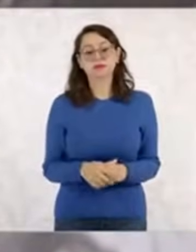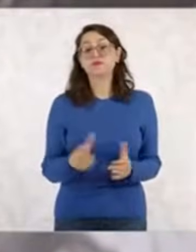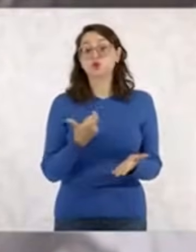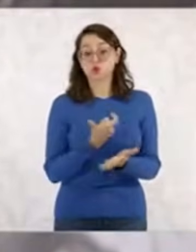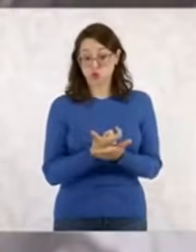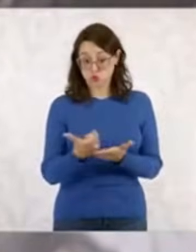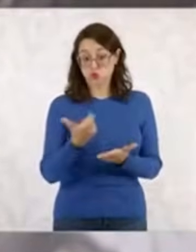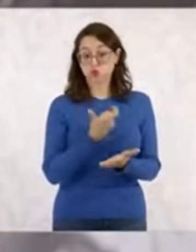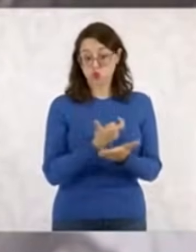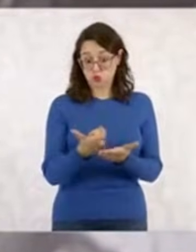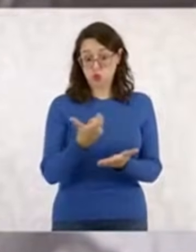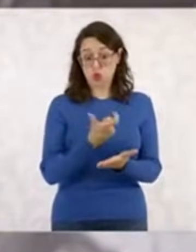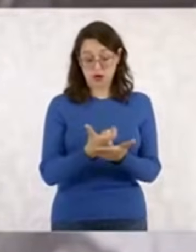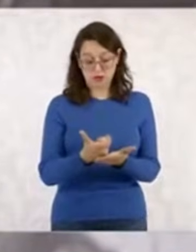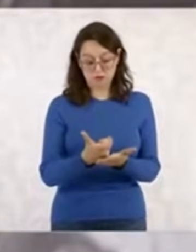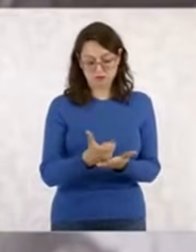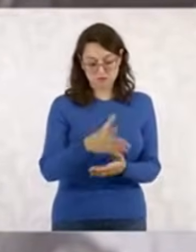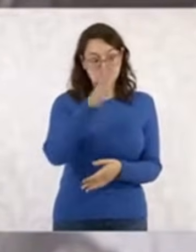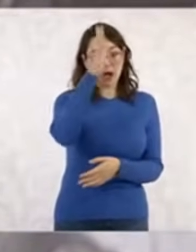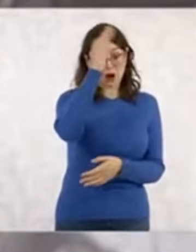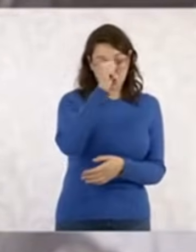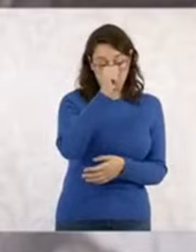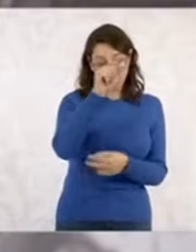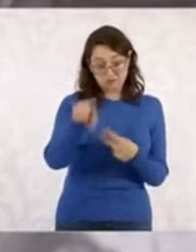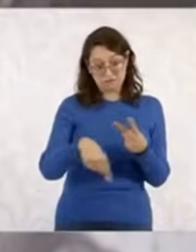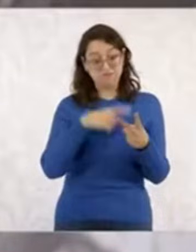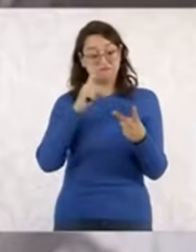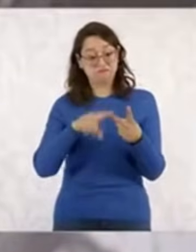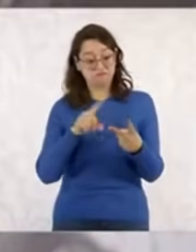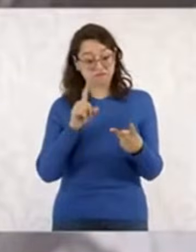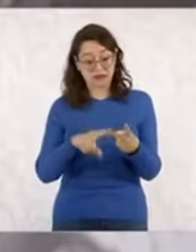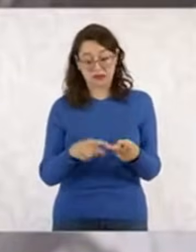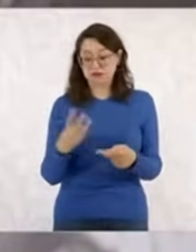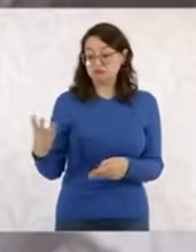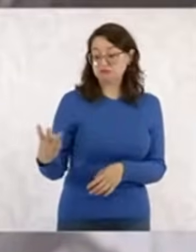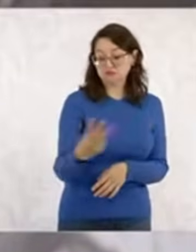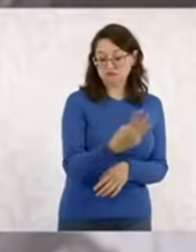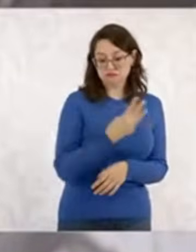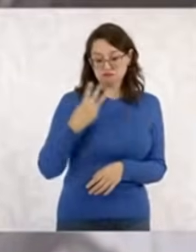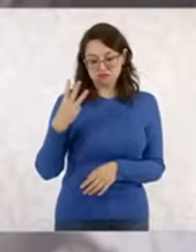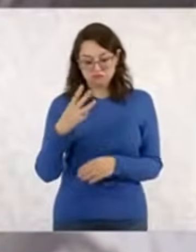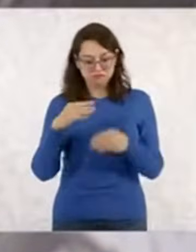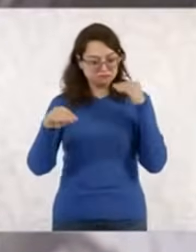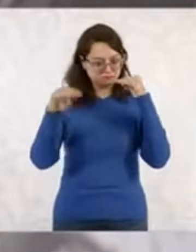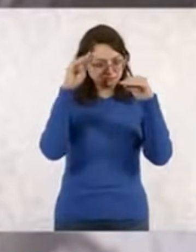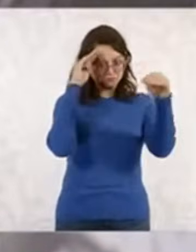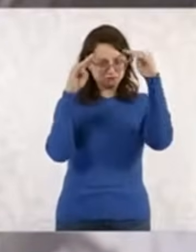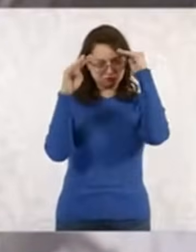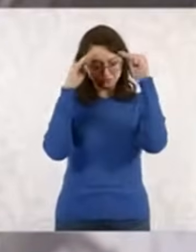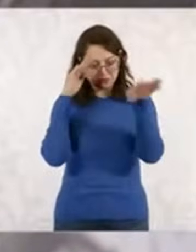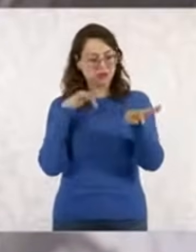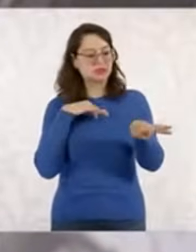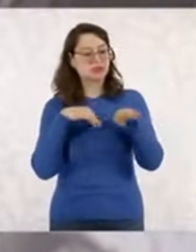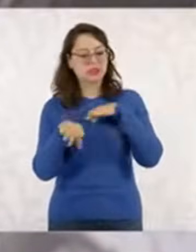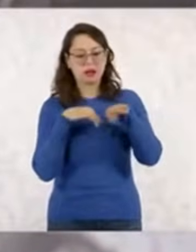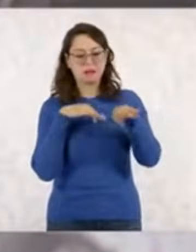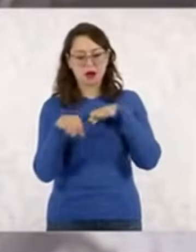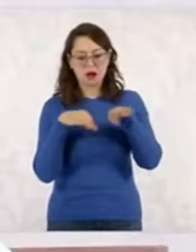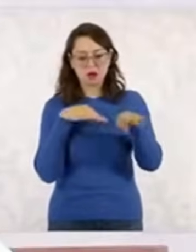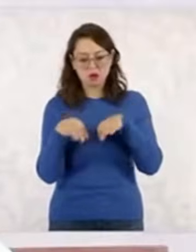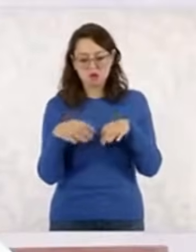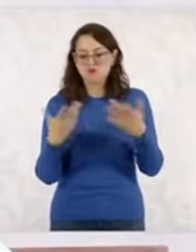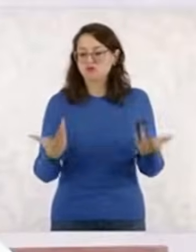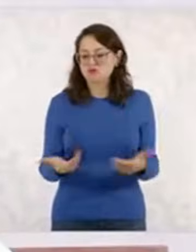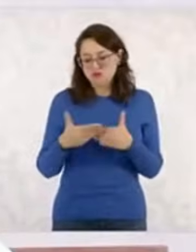mínimos, también a nivel tripartito hemos avanzado en una agenda conjunta de trabajo para diseñar